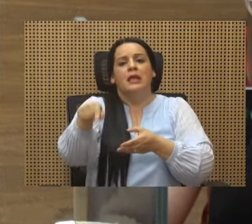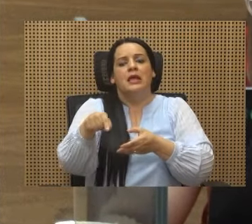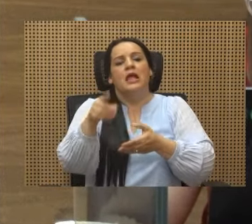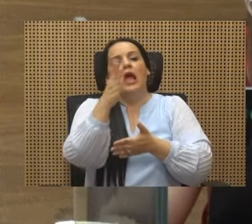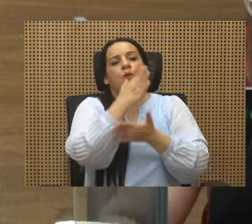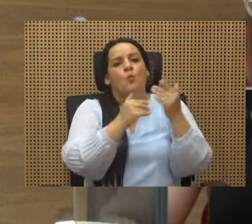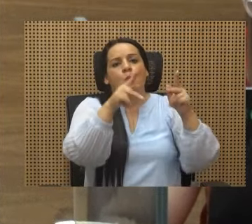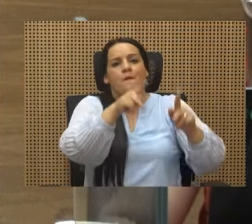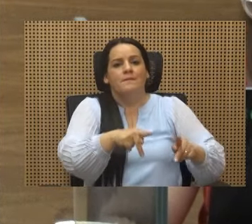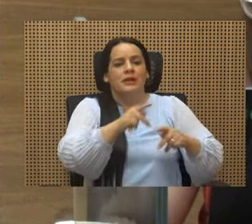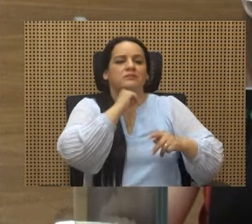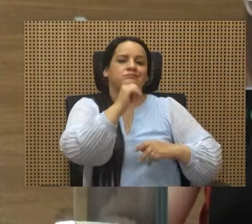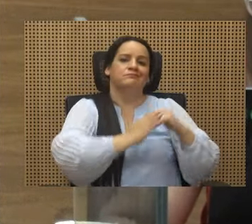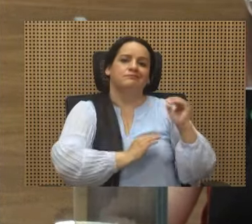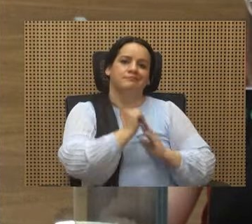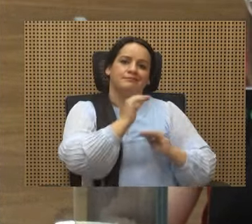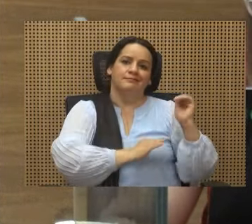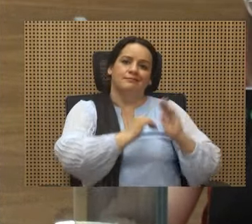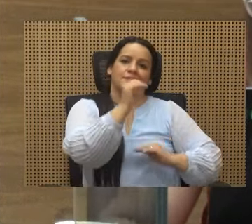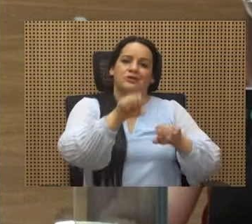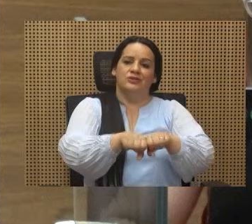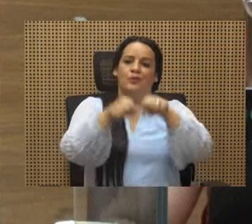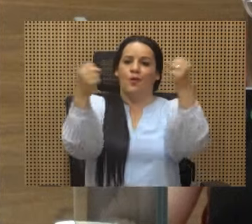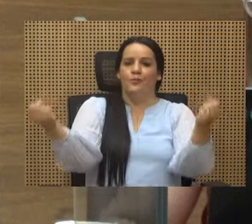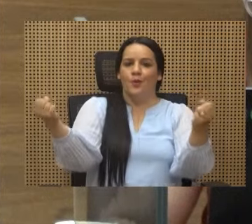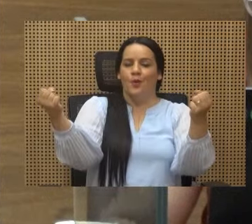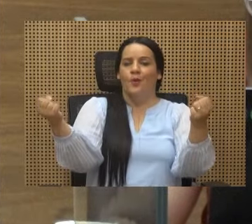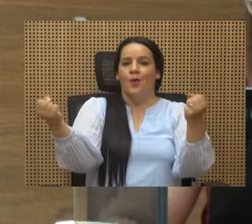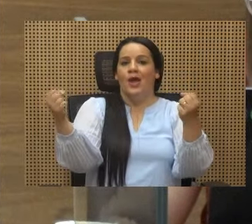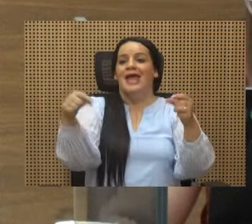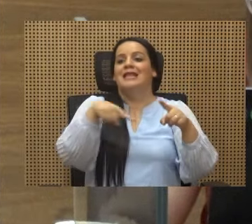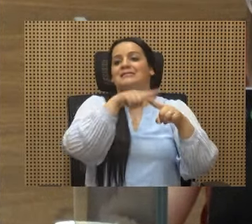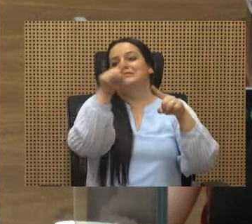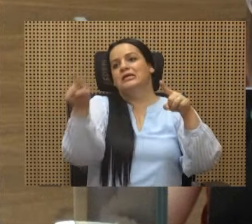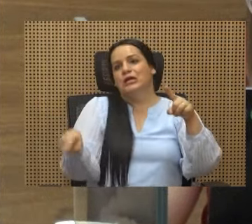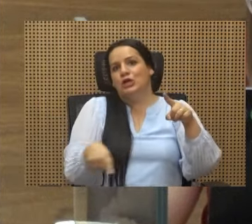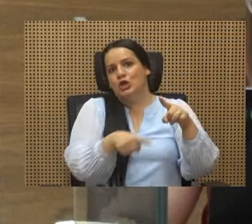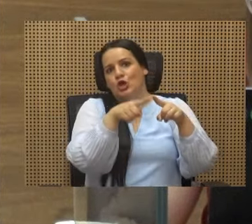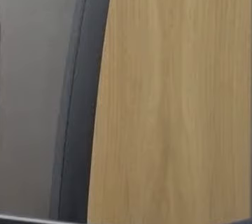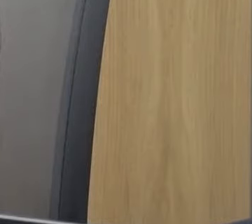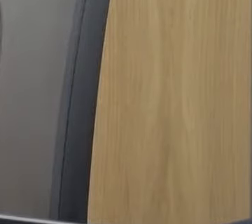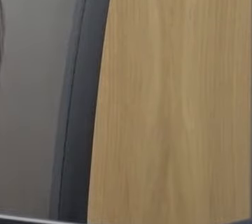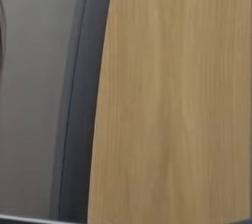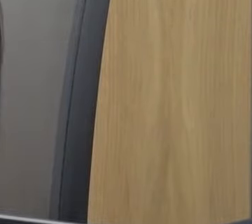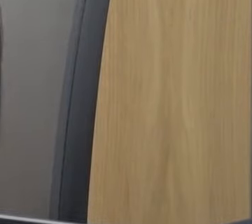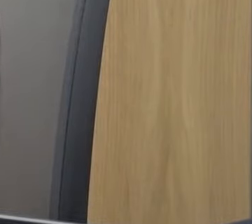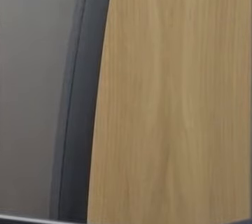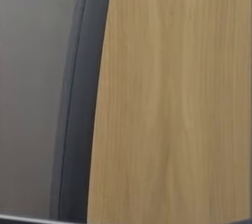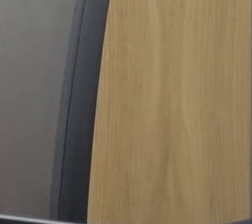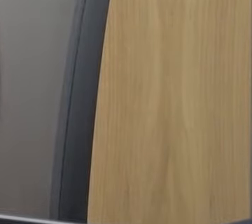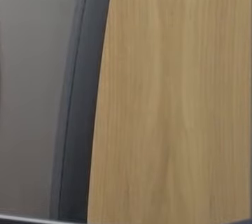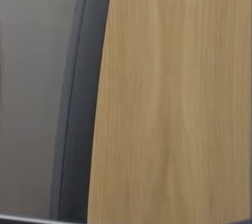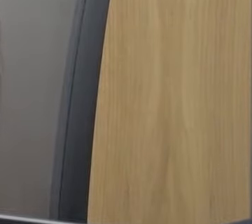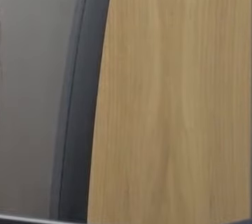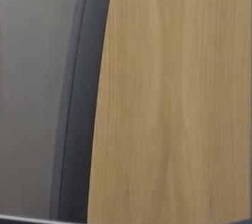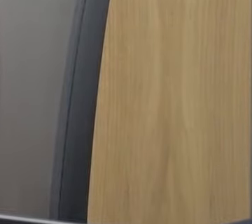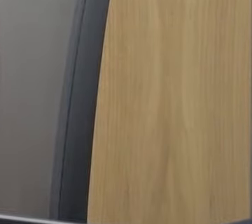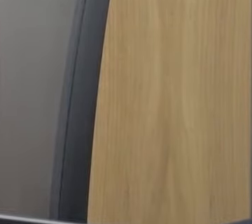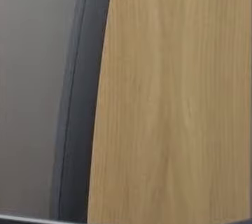rompió el círculo cerrado que se tuvo por años de solo medios tradicionales Igualmente el informe